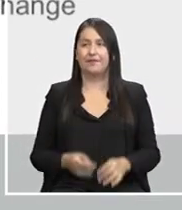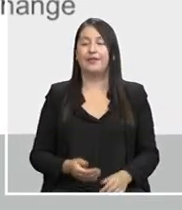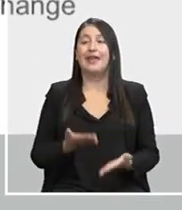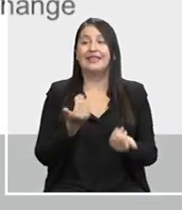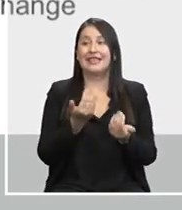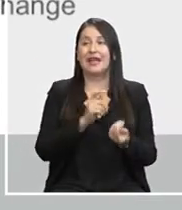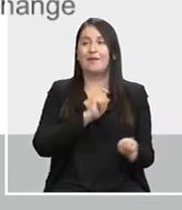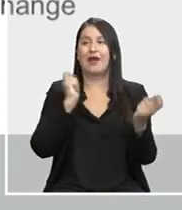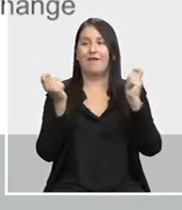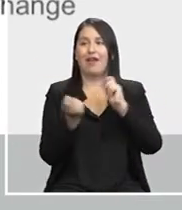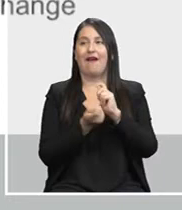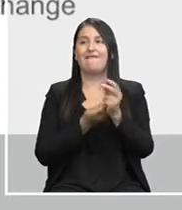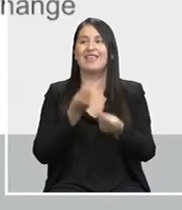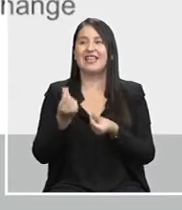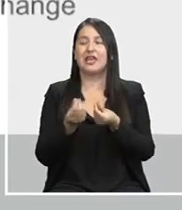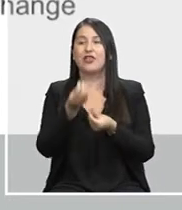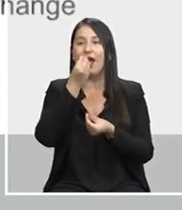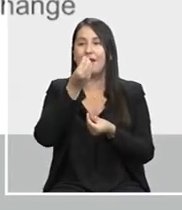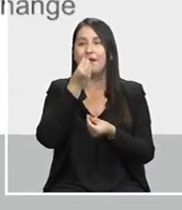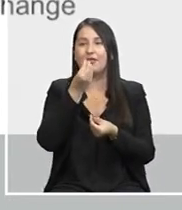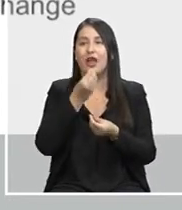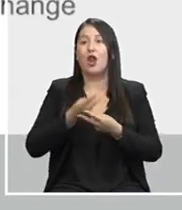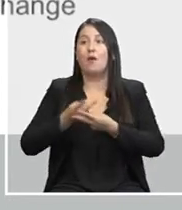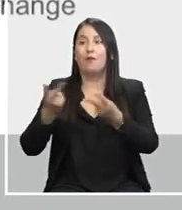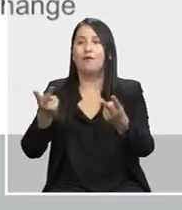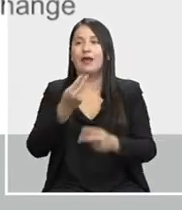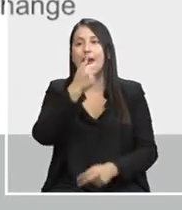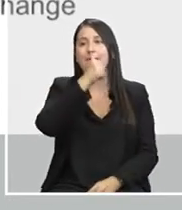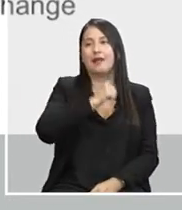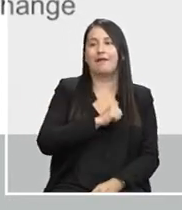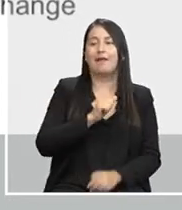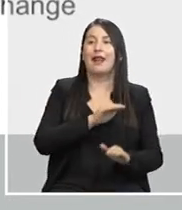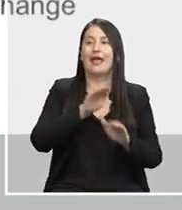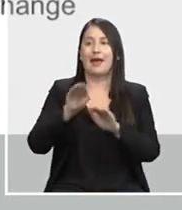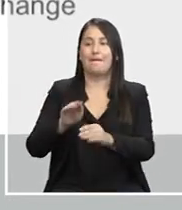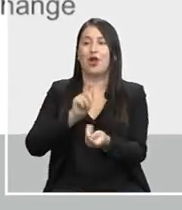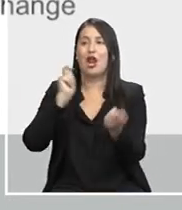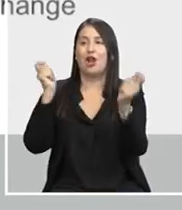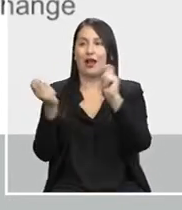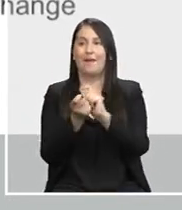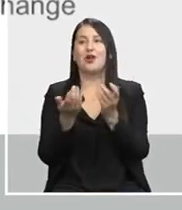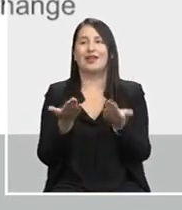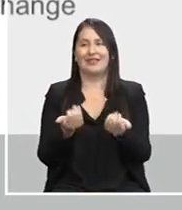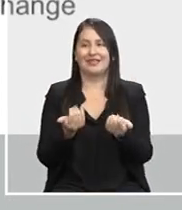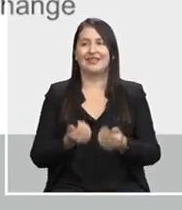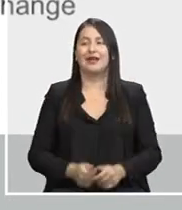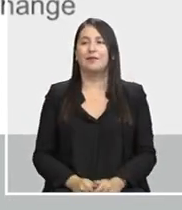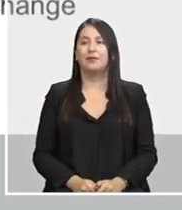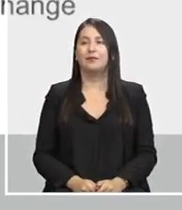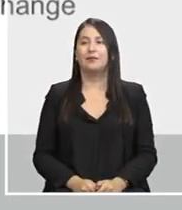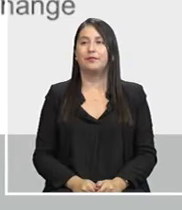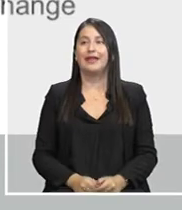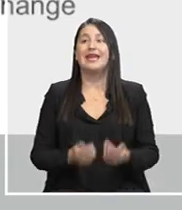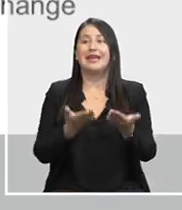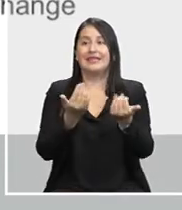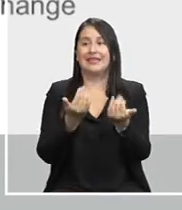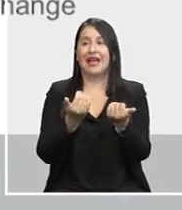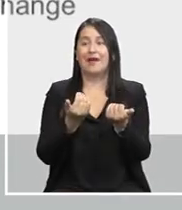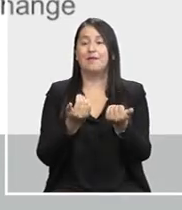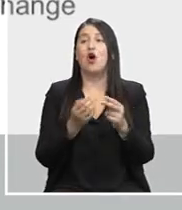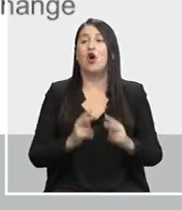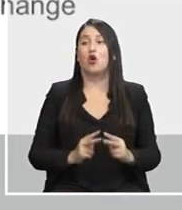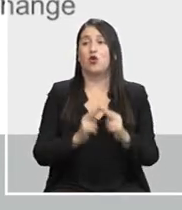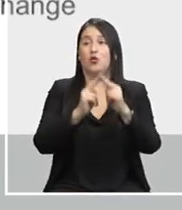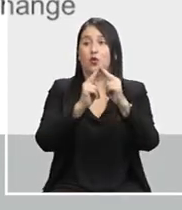transformar la financiación alimentaria pública y privada para que apoye los cambios que necesitamos. Y necesitamos construir